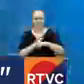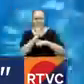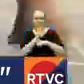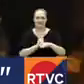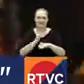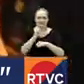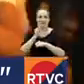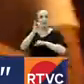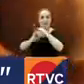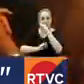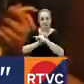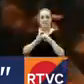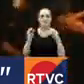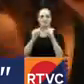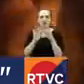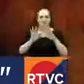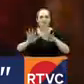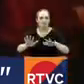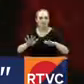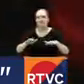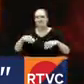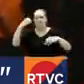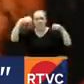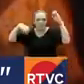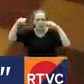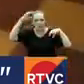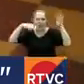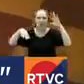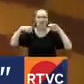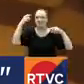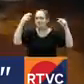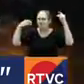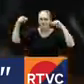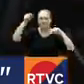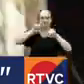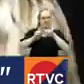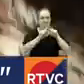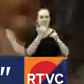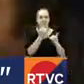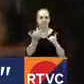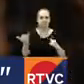e internacionales, además de discotecas de la ciudad.